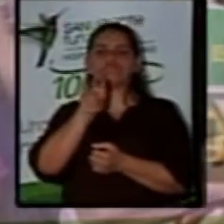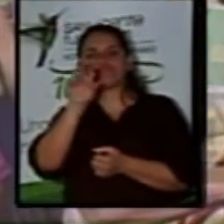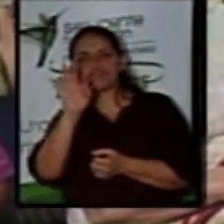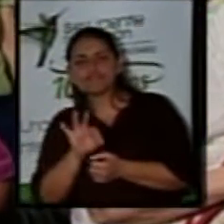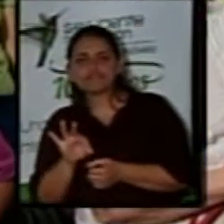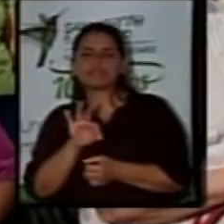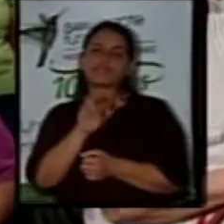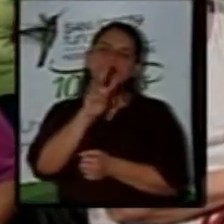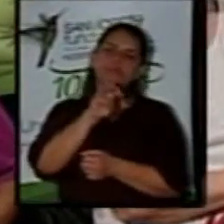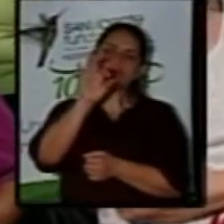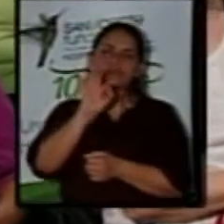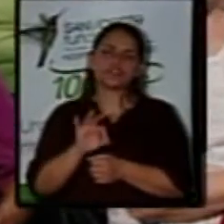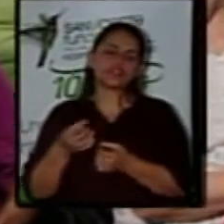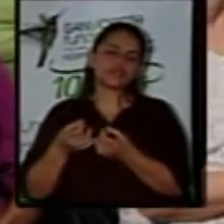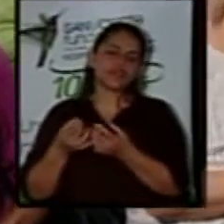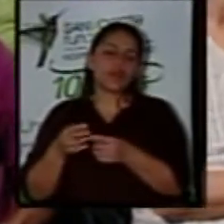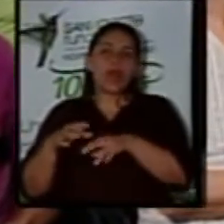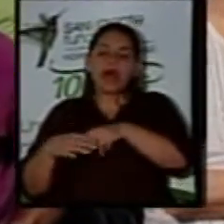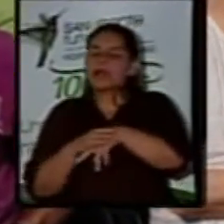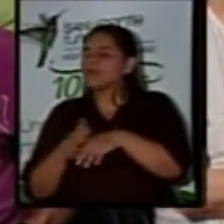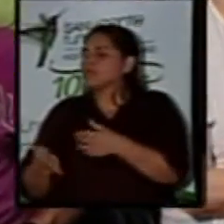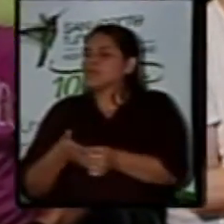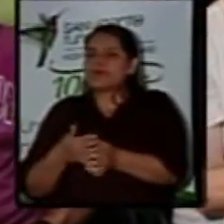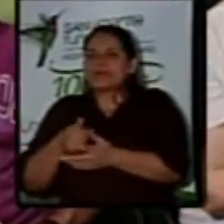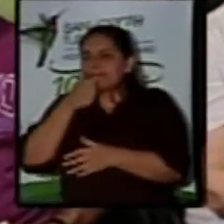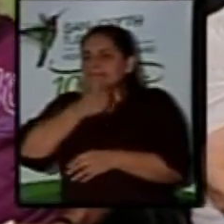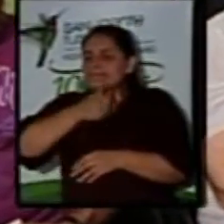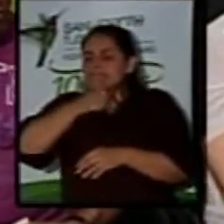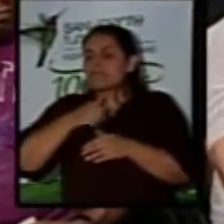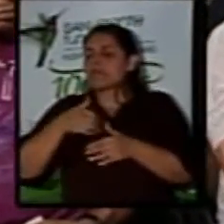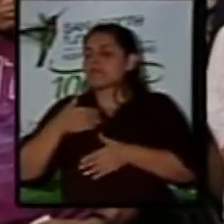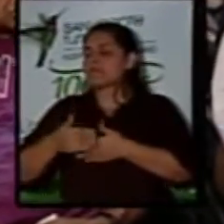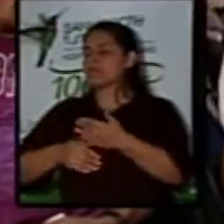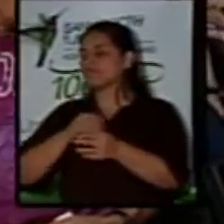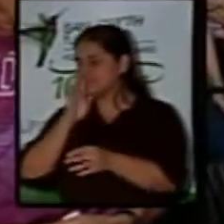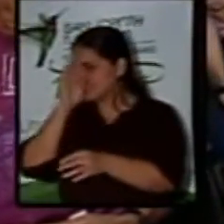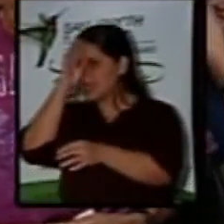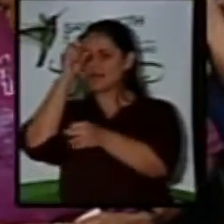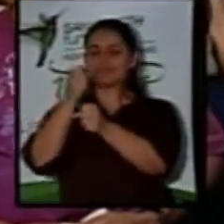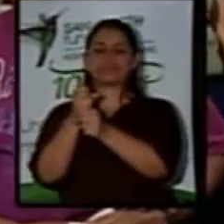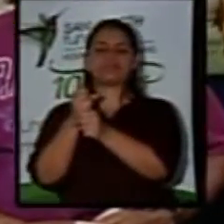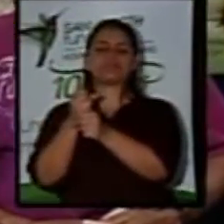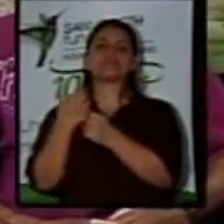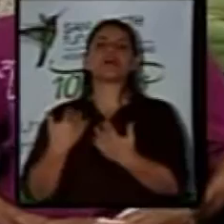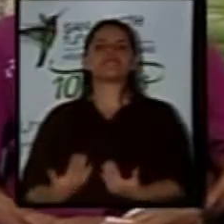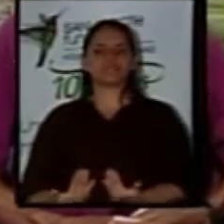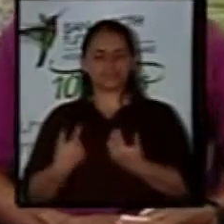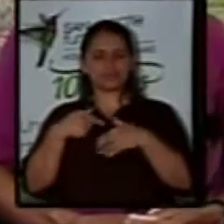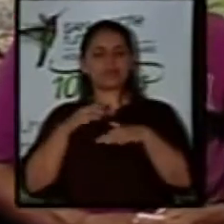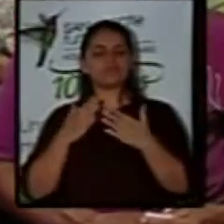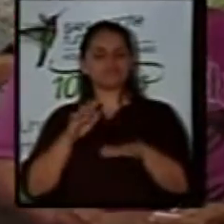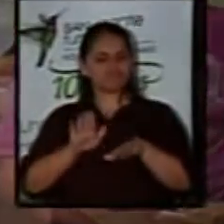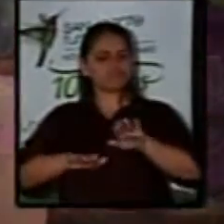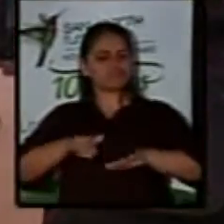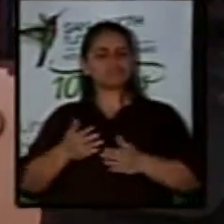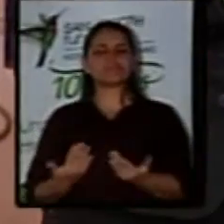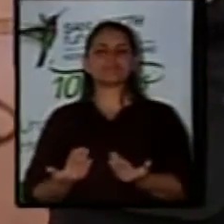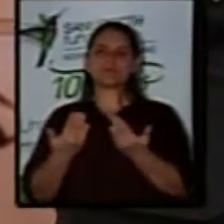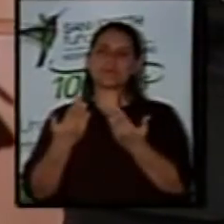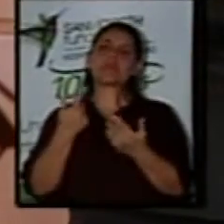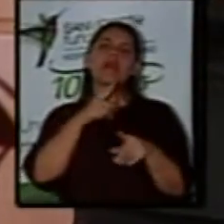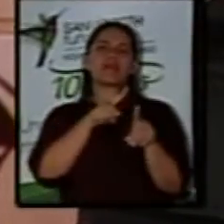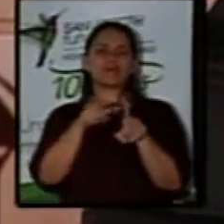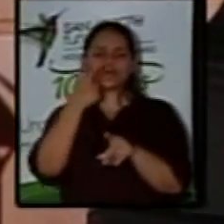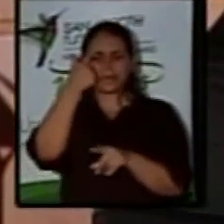al 70-80% del tratamiento, así le duela. Después, con los días o las semanas, va a ver que es benéfico para